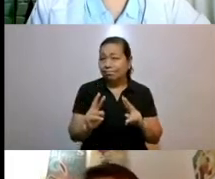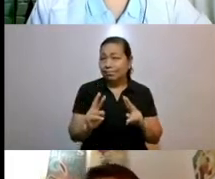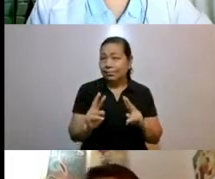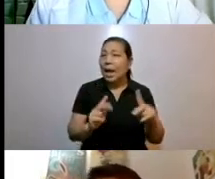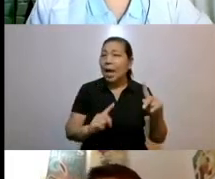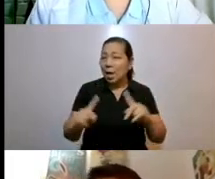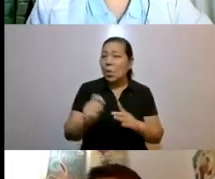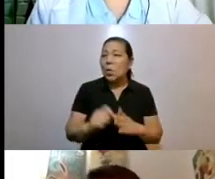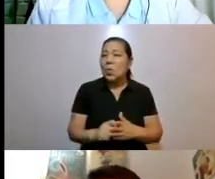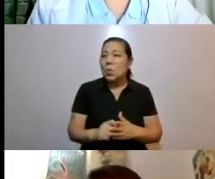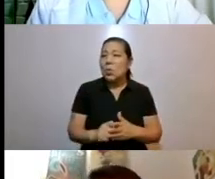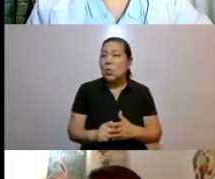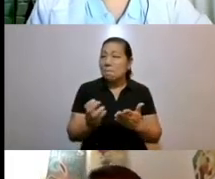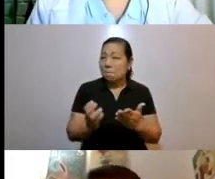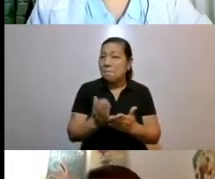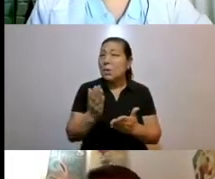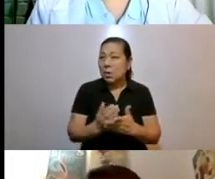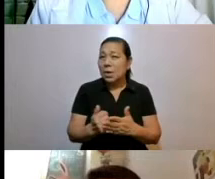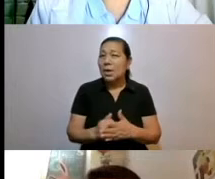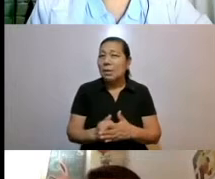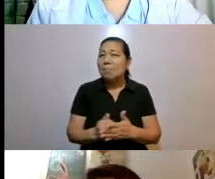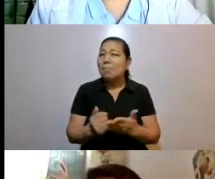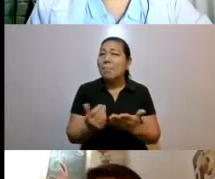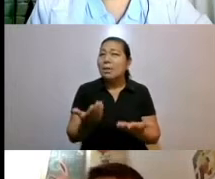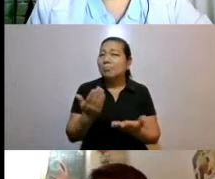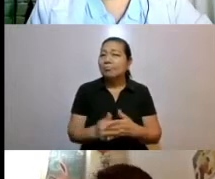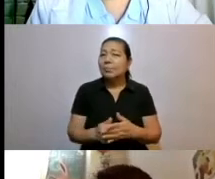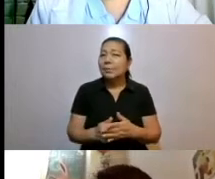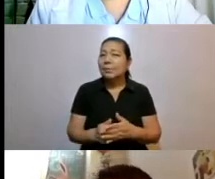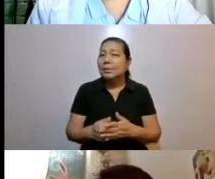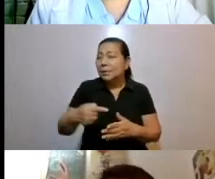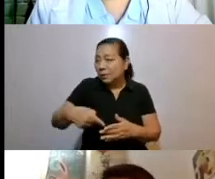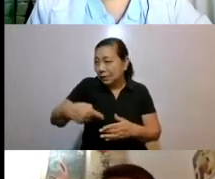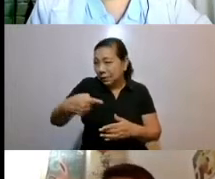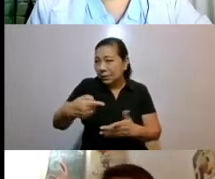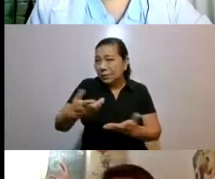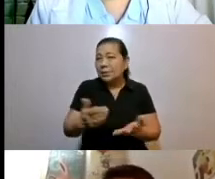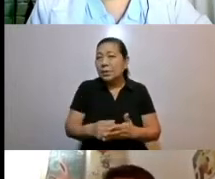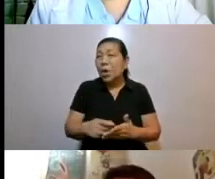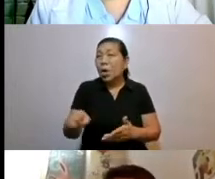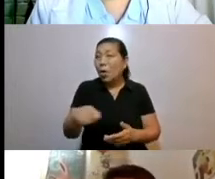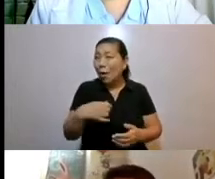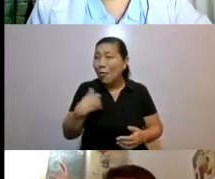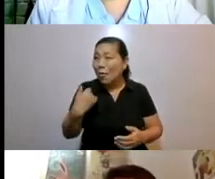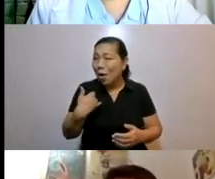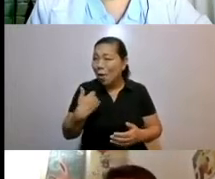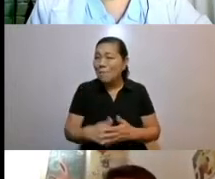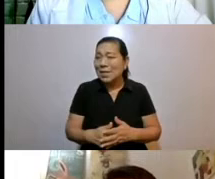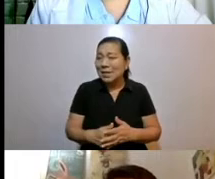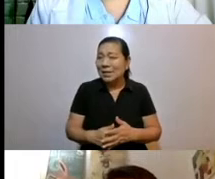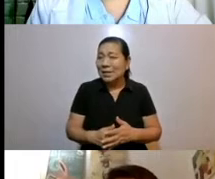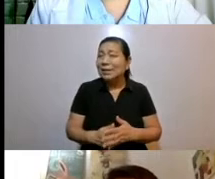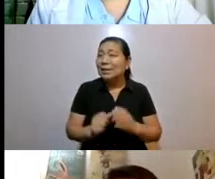algunas causas de problema de disfunción eréctil en jóvenes, ¿no? Y